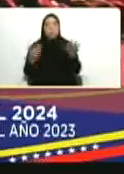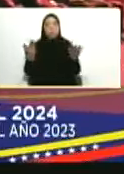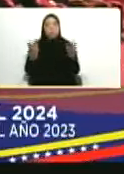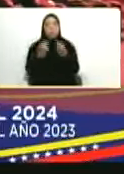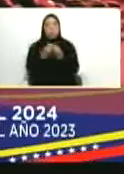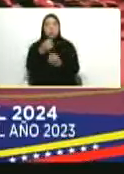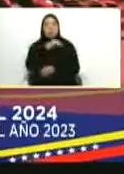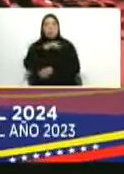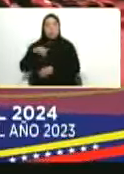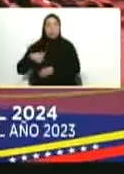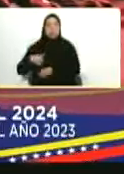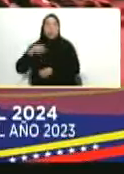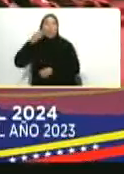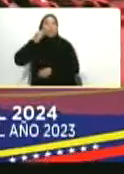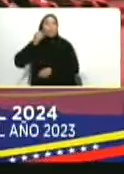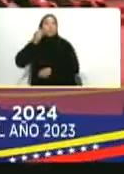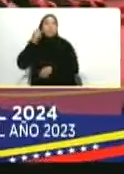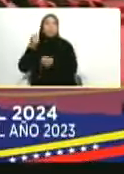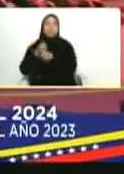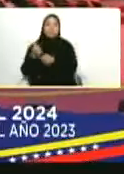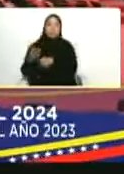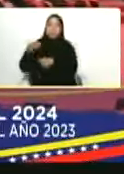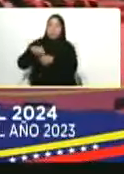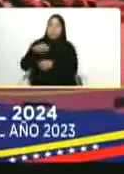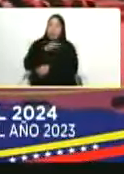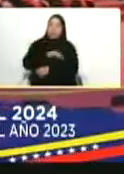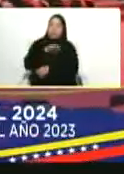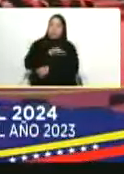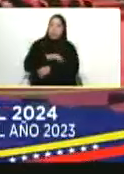adecuarlo a los planteamientos de la sociedad.